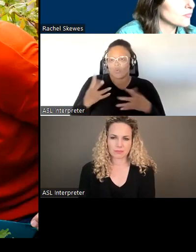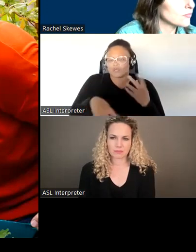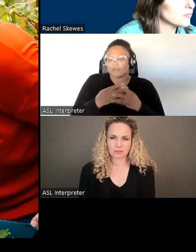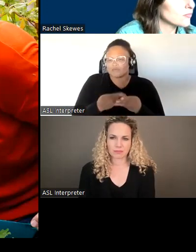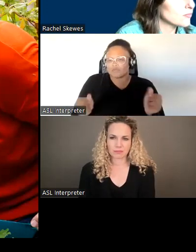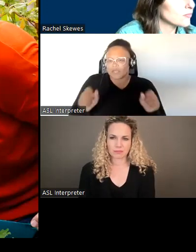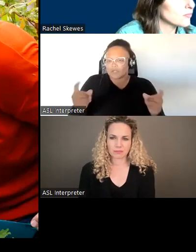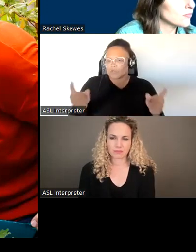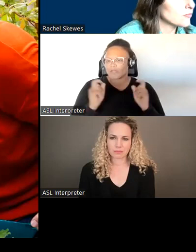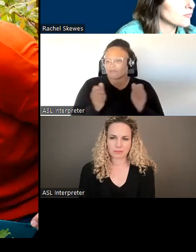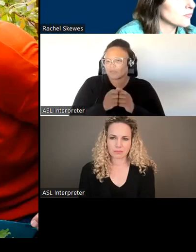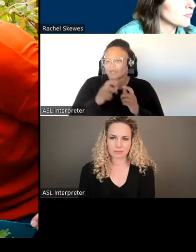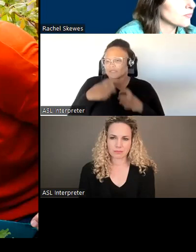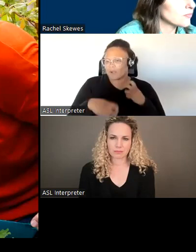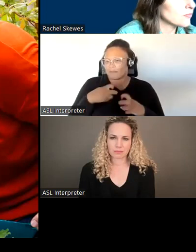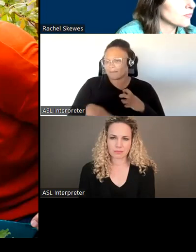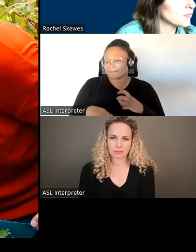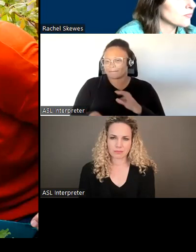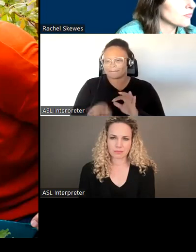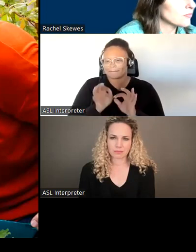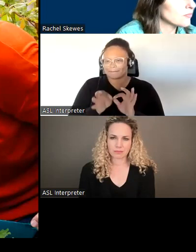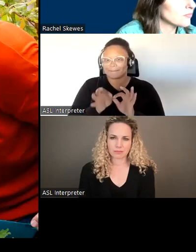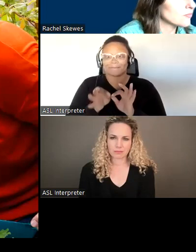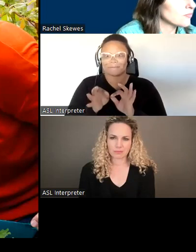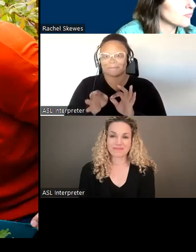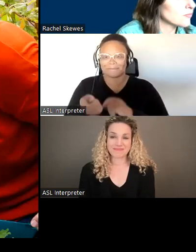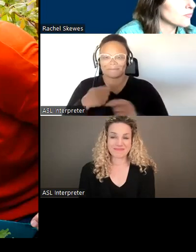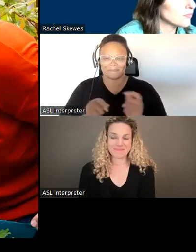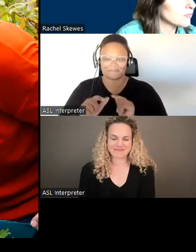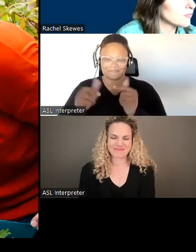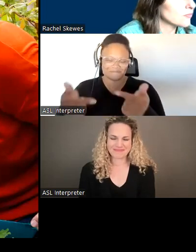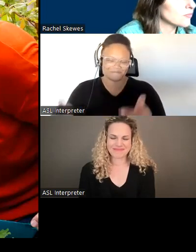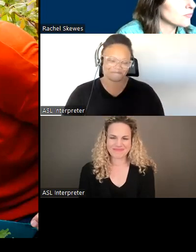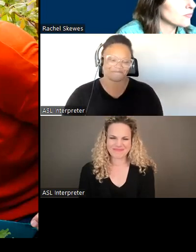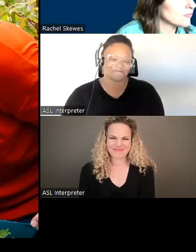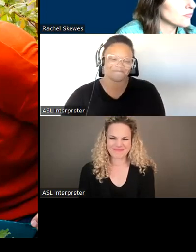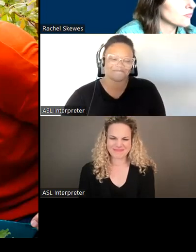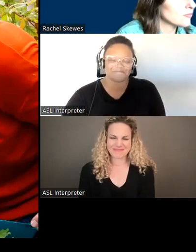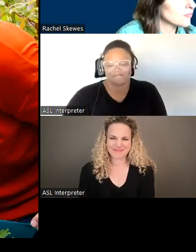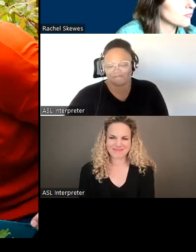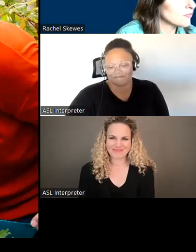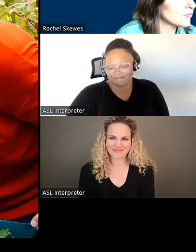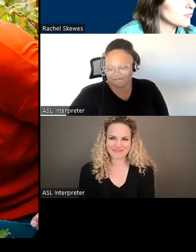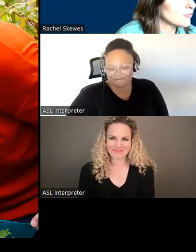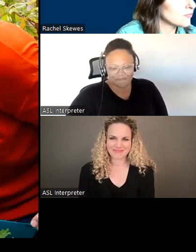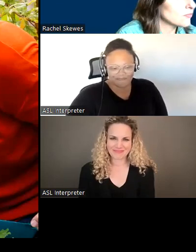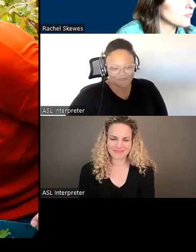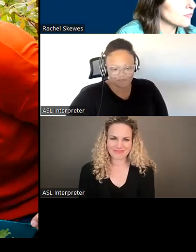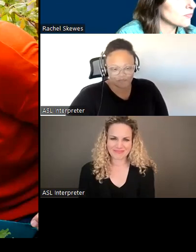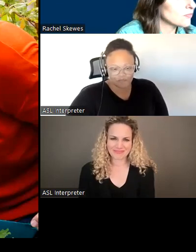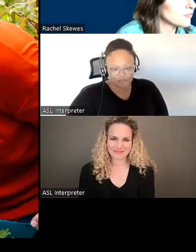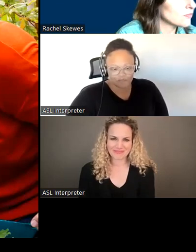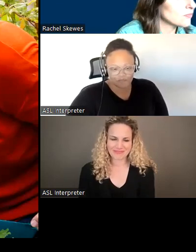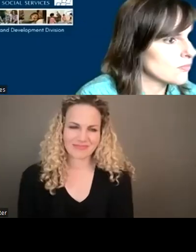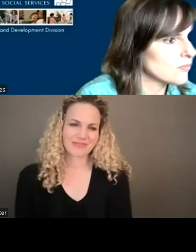Ok, so la solución es llenar la encuesta. ¿Y usted tiene licencia o no? Sí, tengo 19 años con mi licencia,